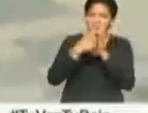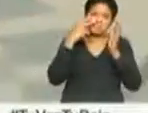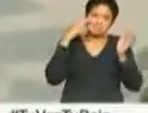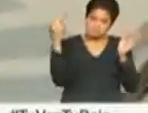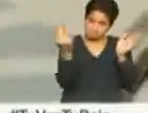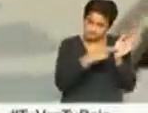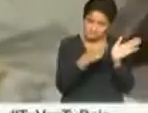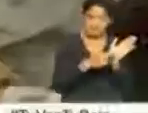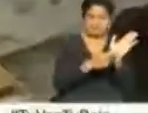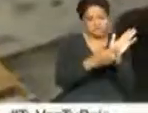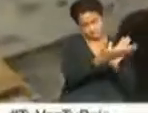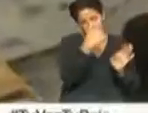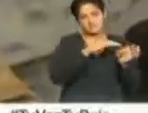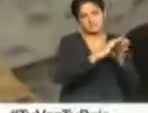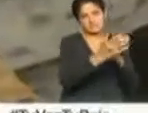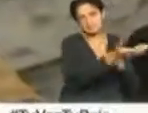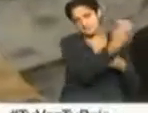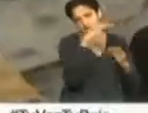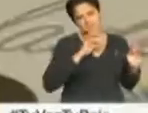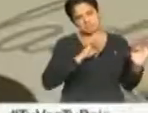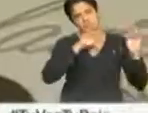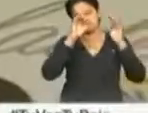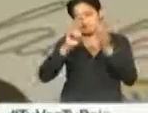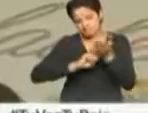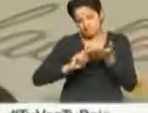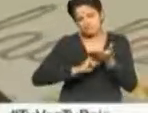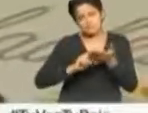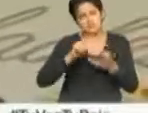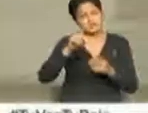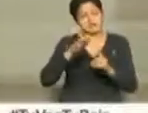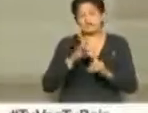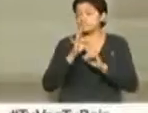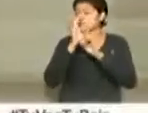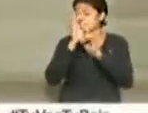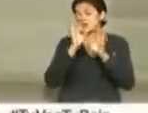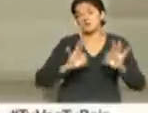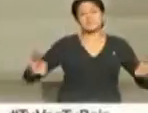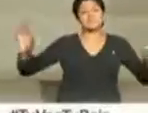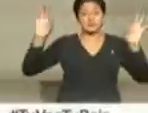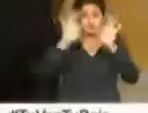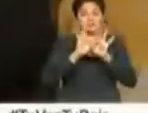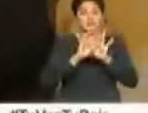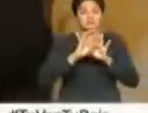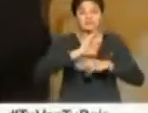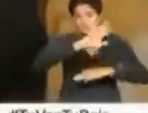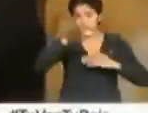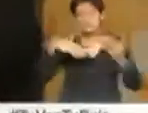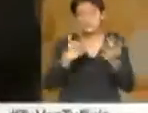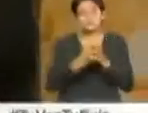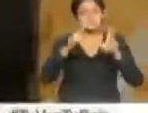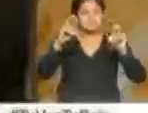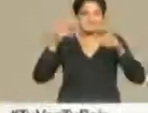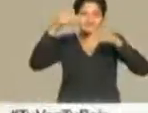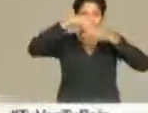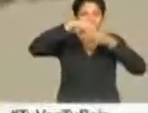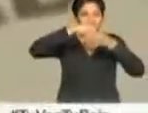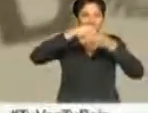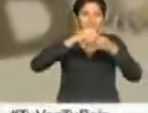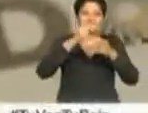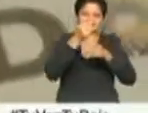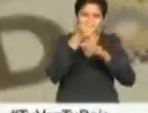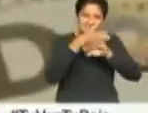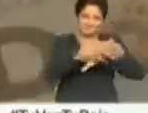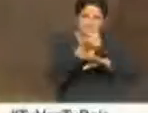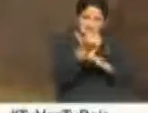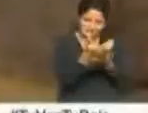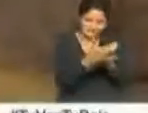cumbre. El evento es uno de los más importantes de la década en materia de inversiones, pues tiene como objetivo principal el posicionamiento